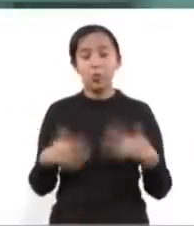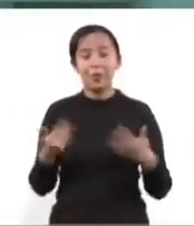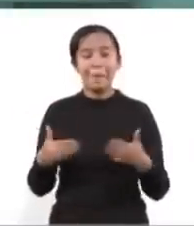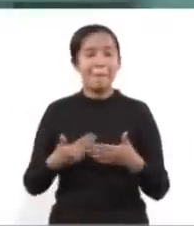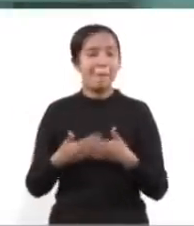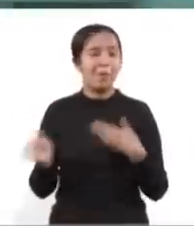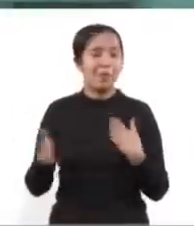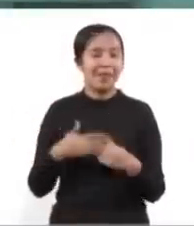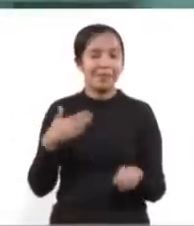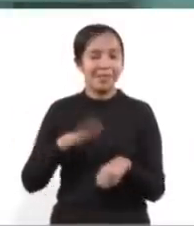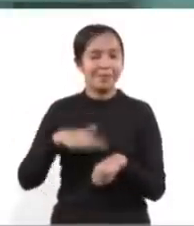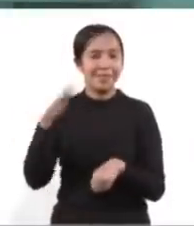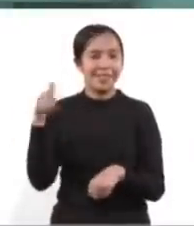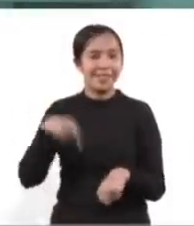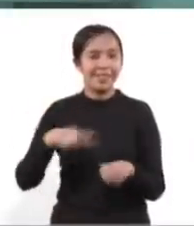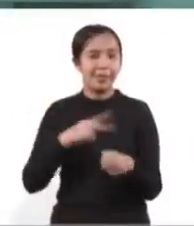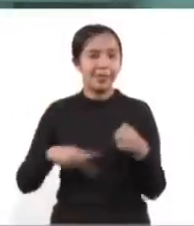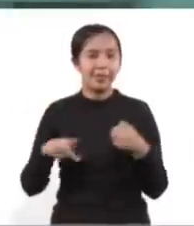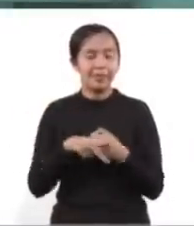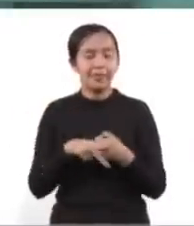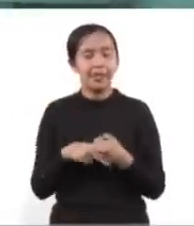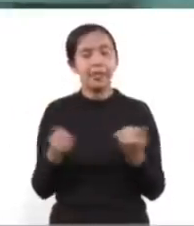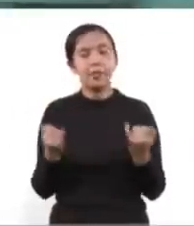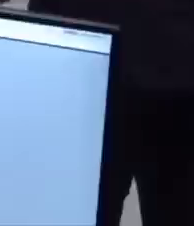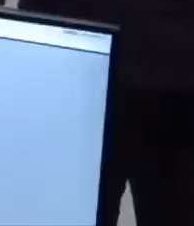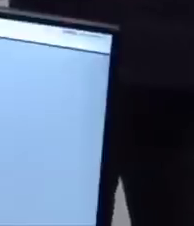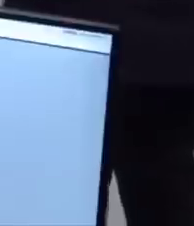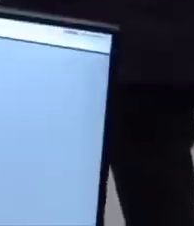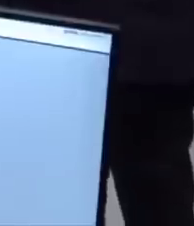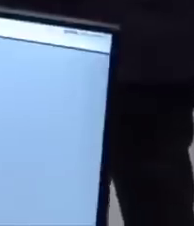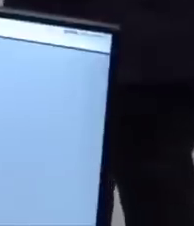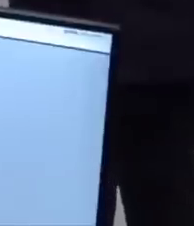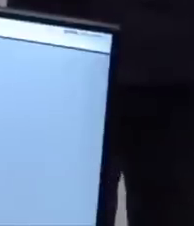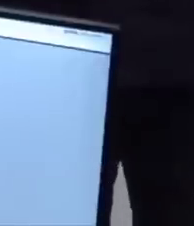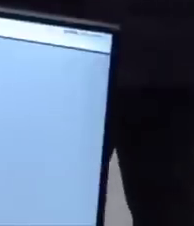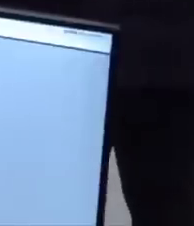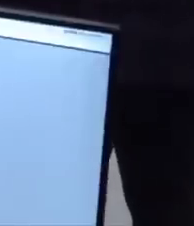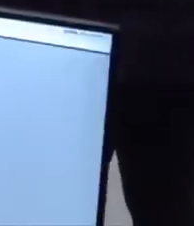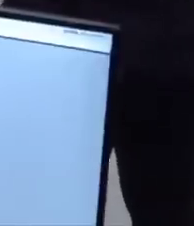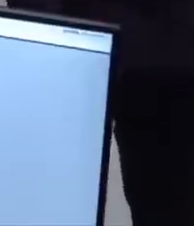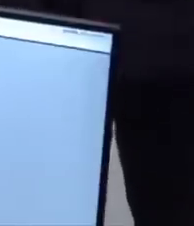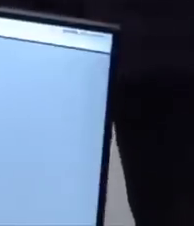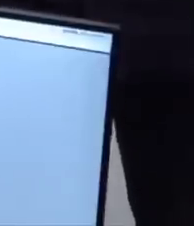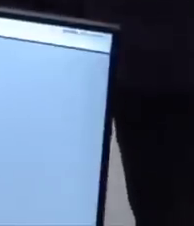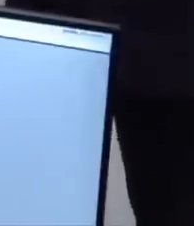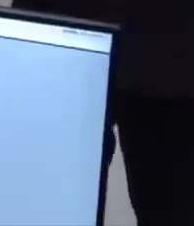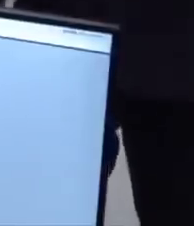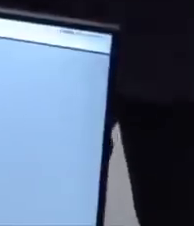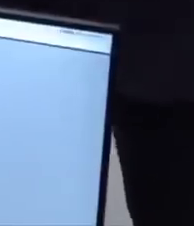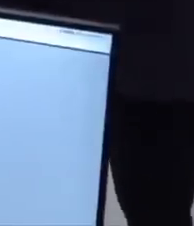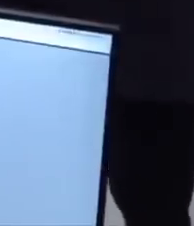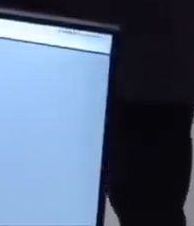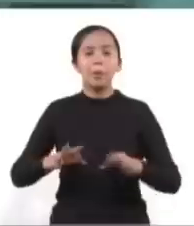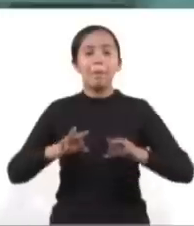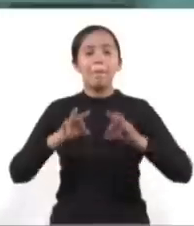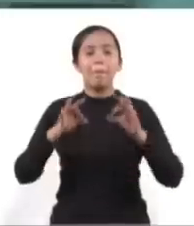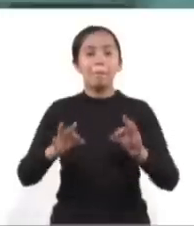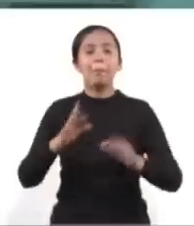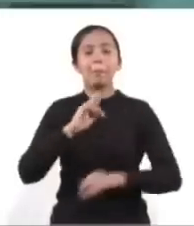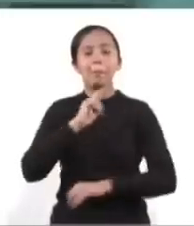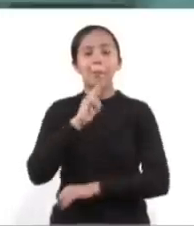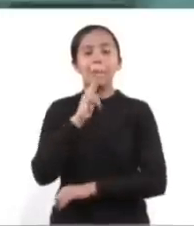país. Y representa también, pues sobre todo, la estabilidad y la mejora